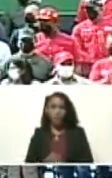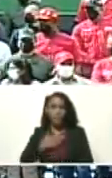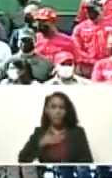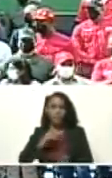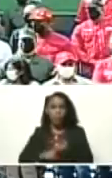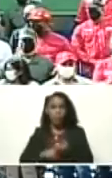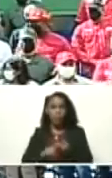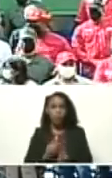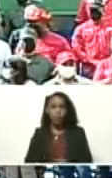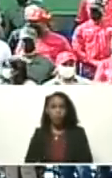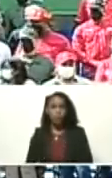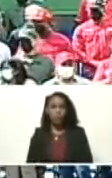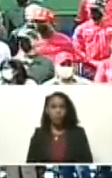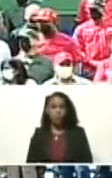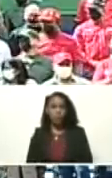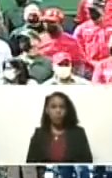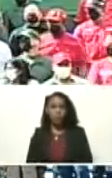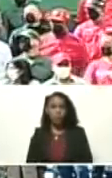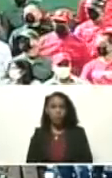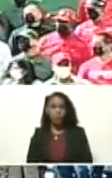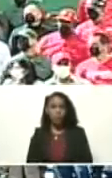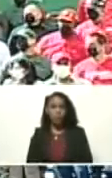Rodríguez,